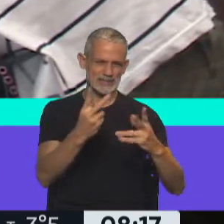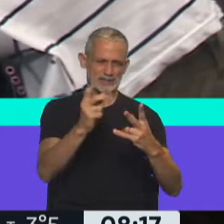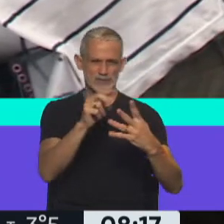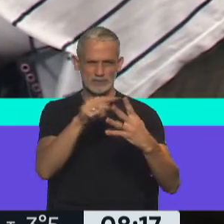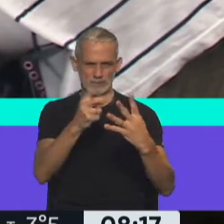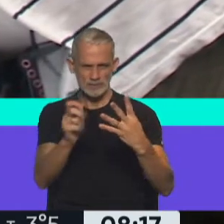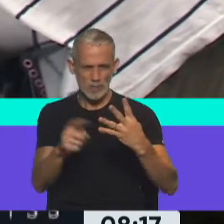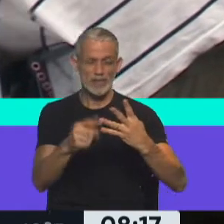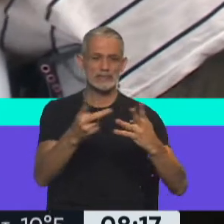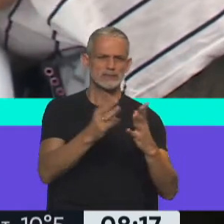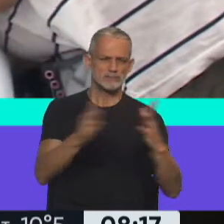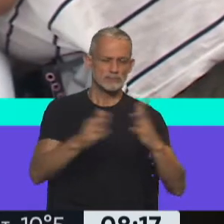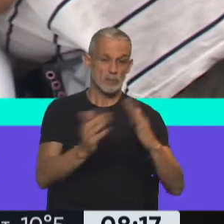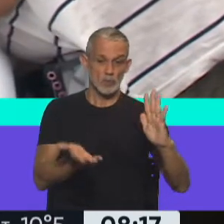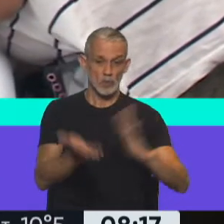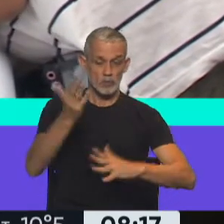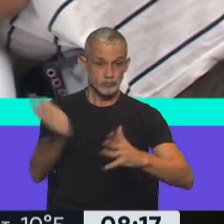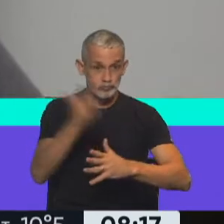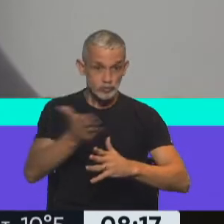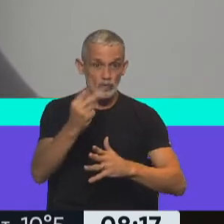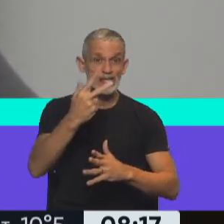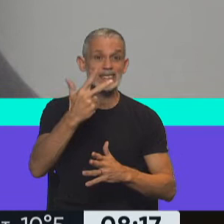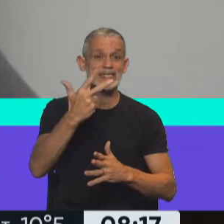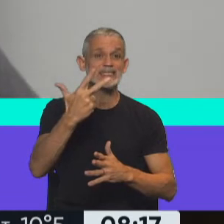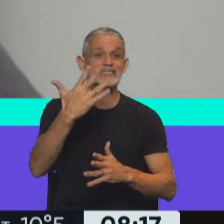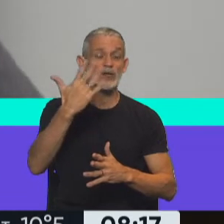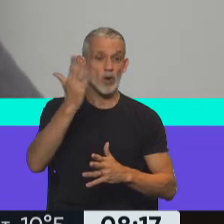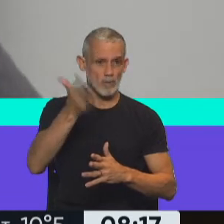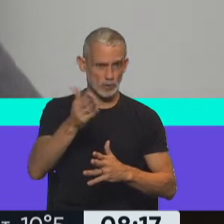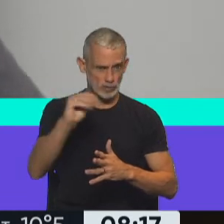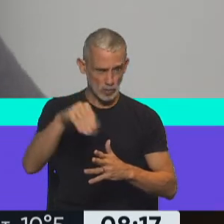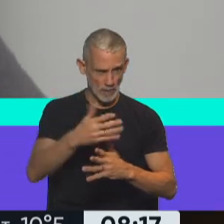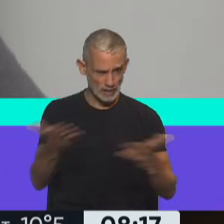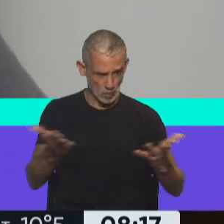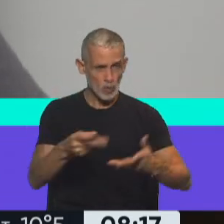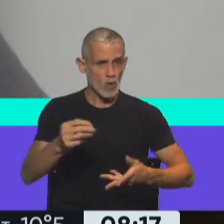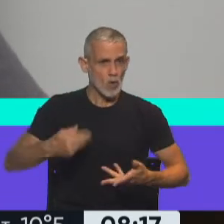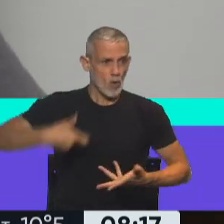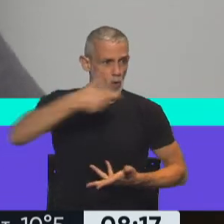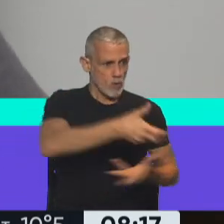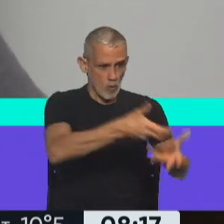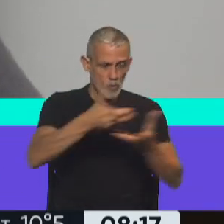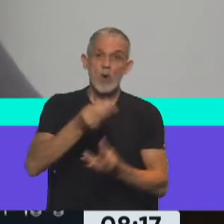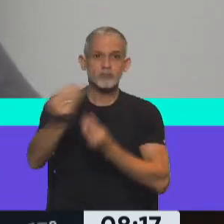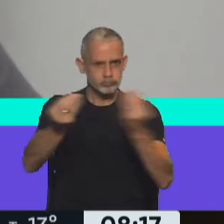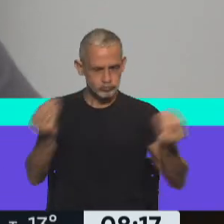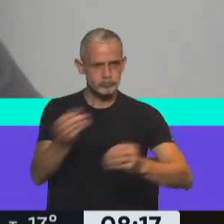en un 35% de la producción, hicimos una buena inversión y estamos tomando gente, sí.